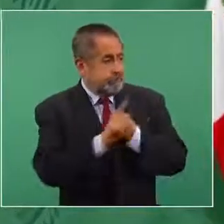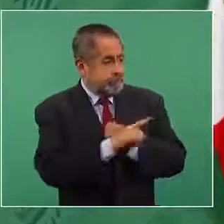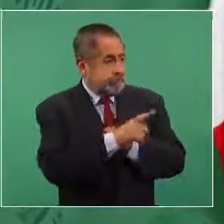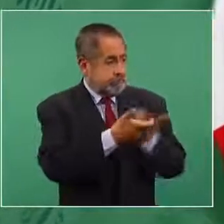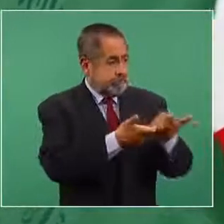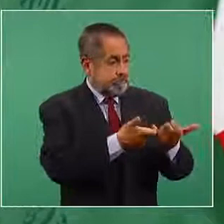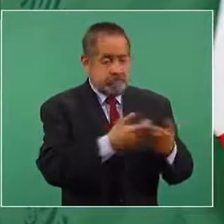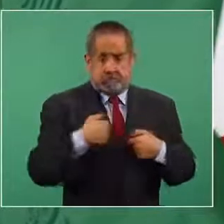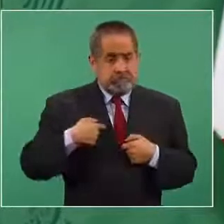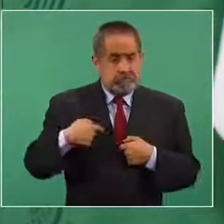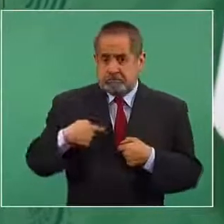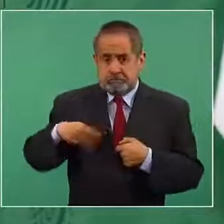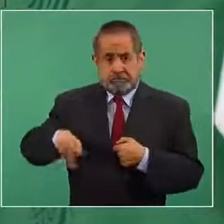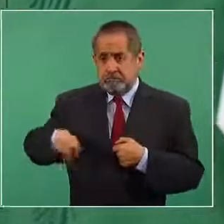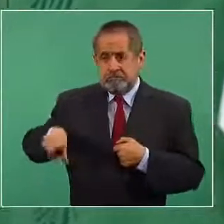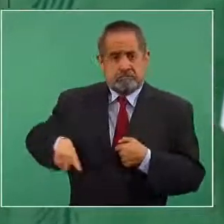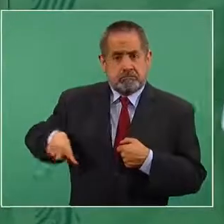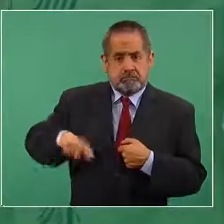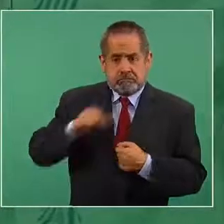siquiera